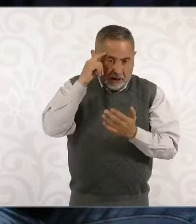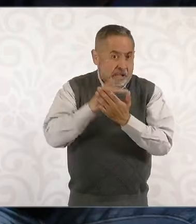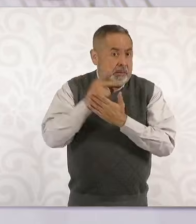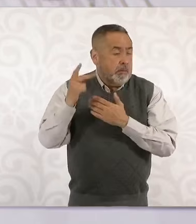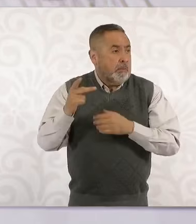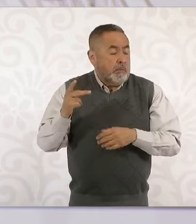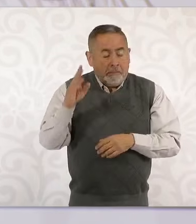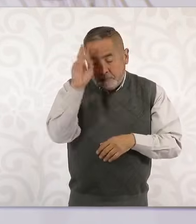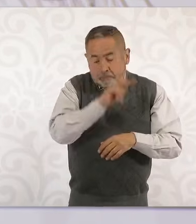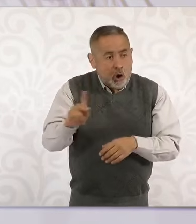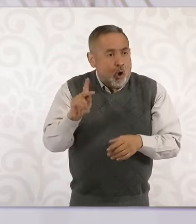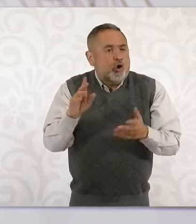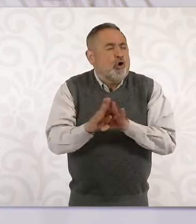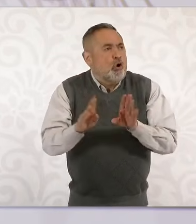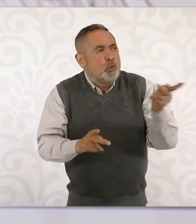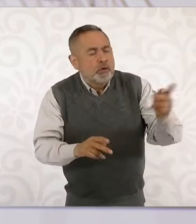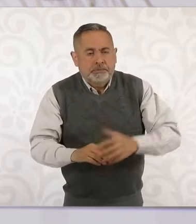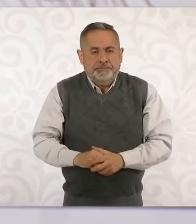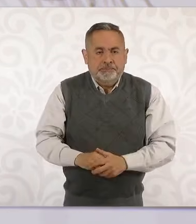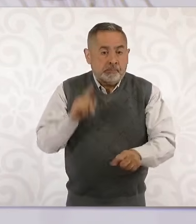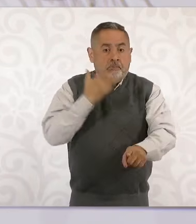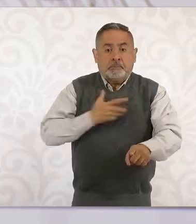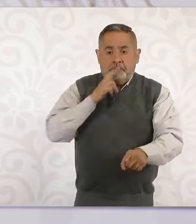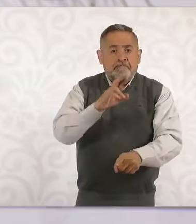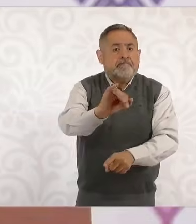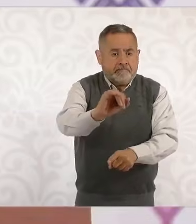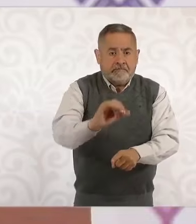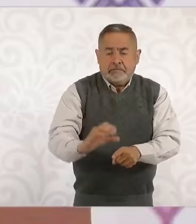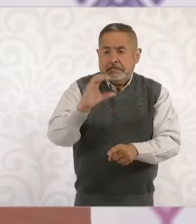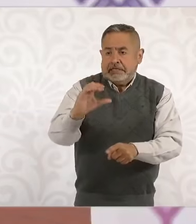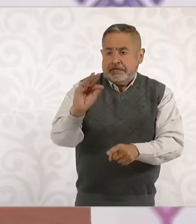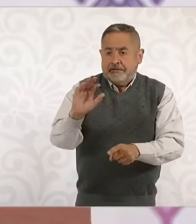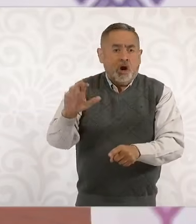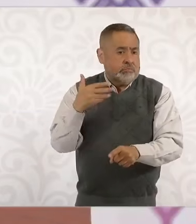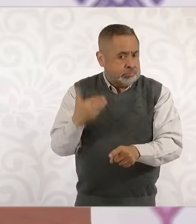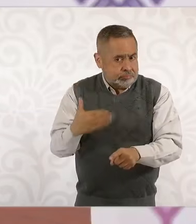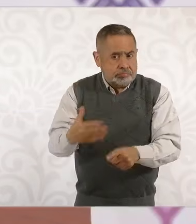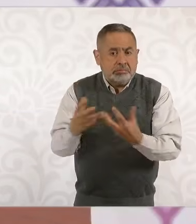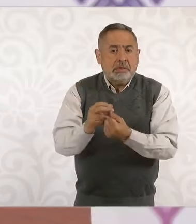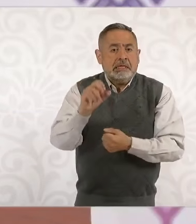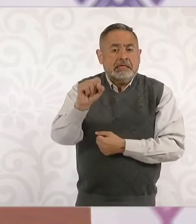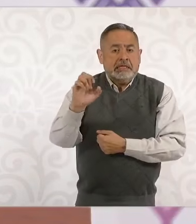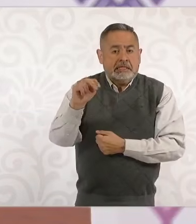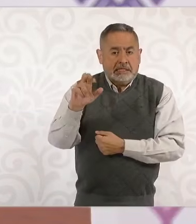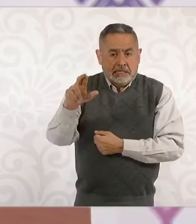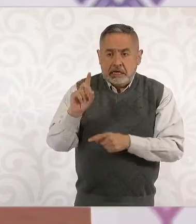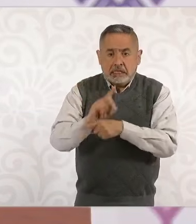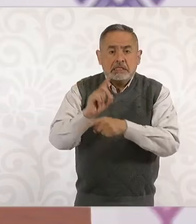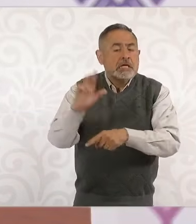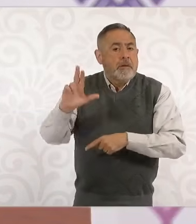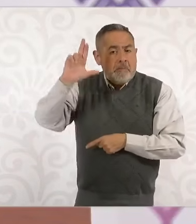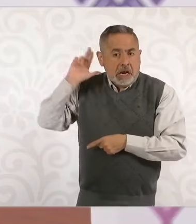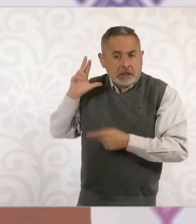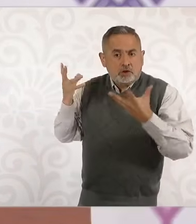Estuvo trabajando muy bien la Comisión Federal de Electricidad, estuvo la Secretaría de Energía con ellos. Desde el martes de la semana